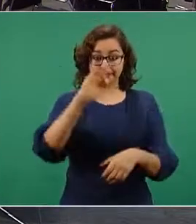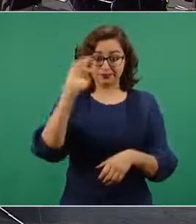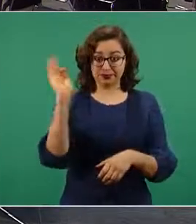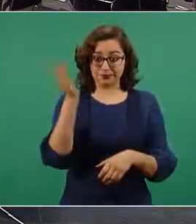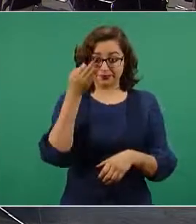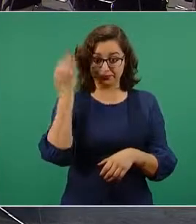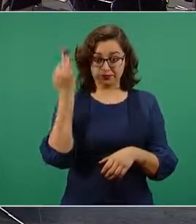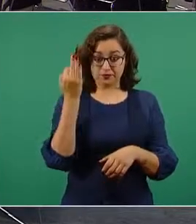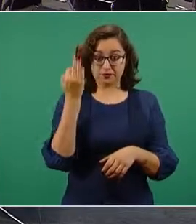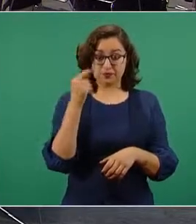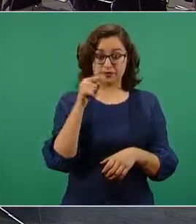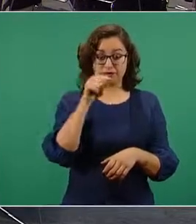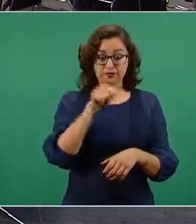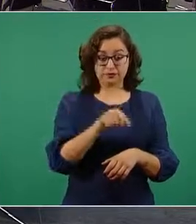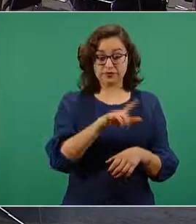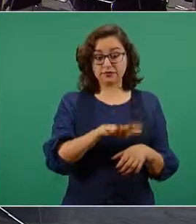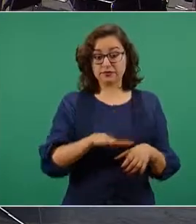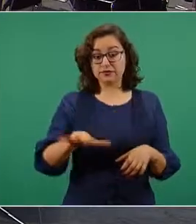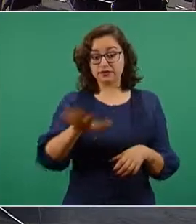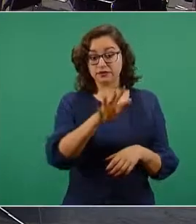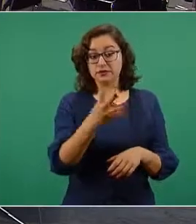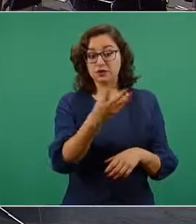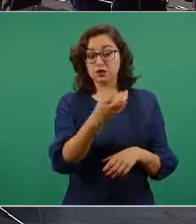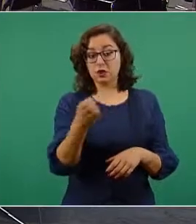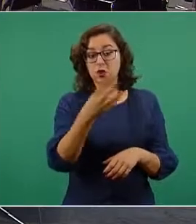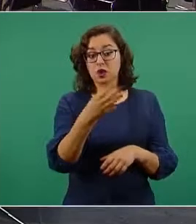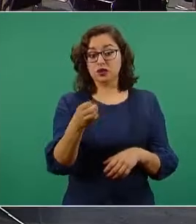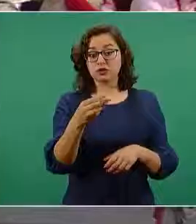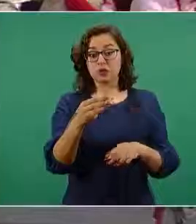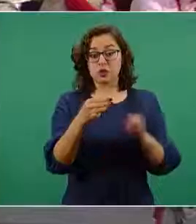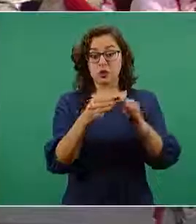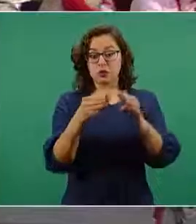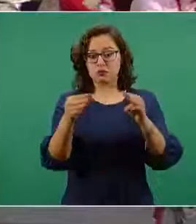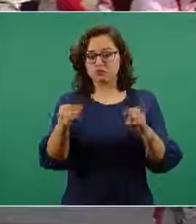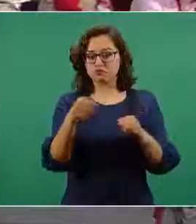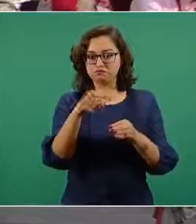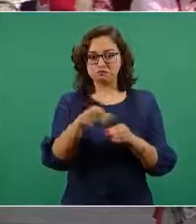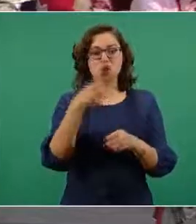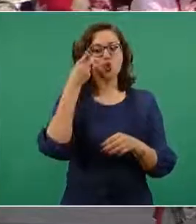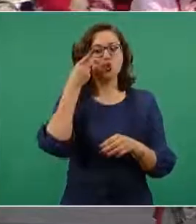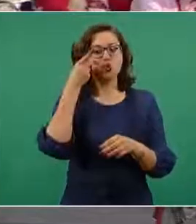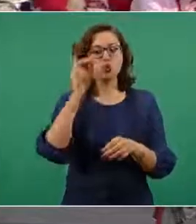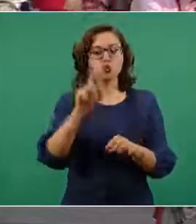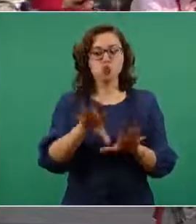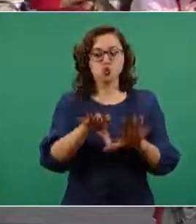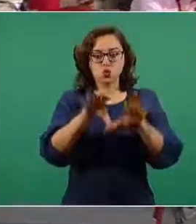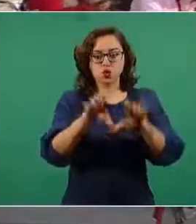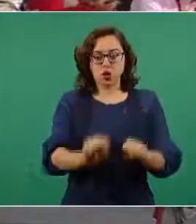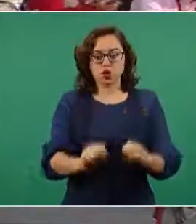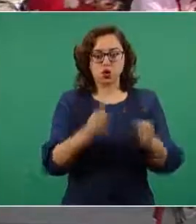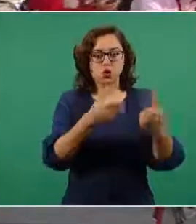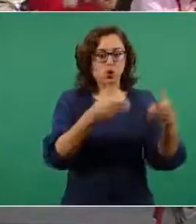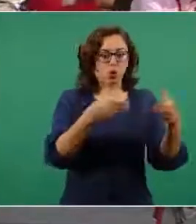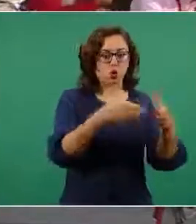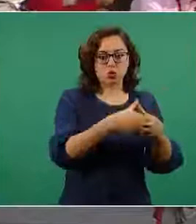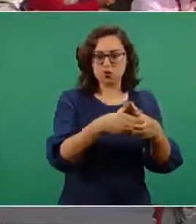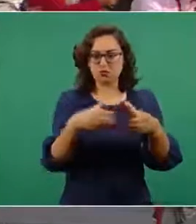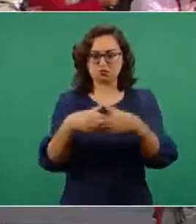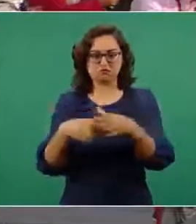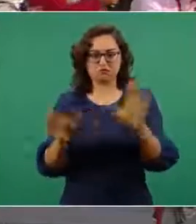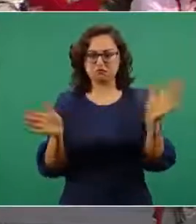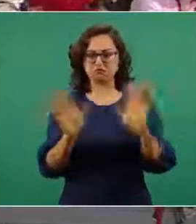que no depende de ningún conflicto intercomunitario o intracomunitario, sino